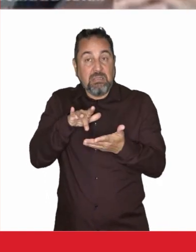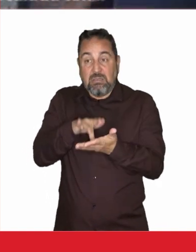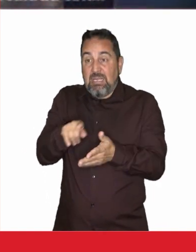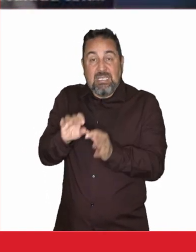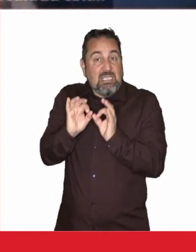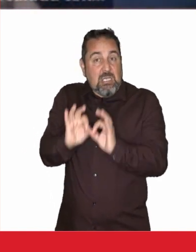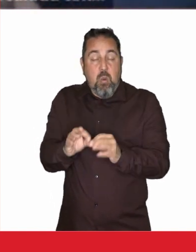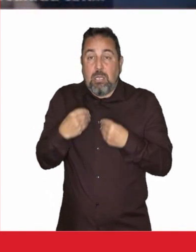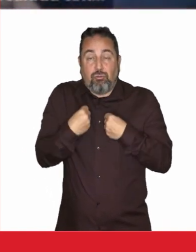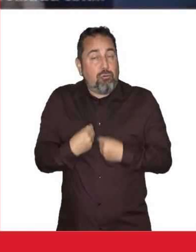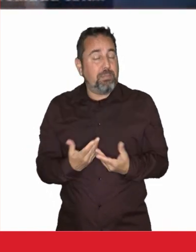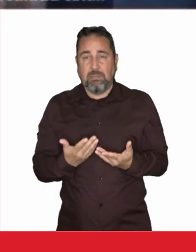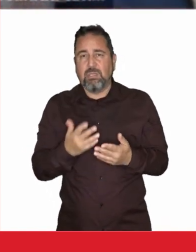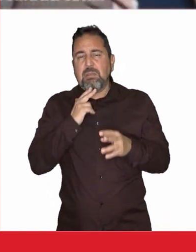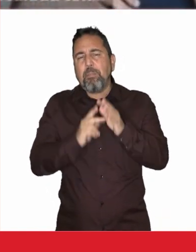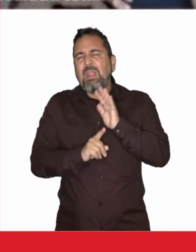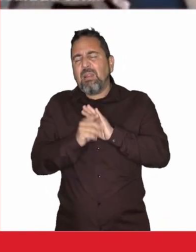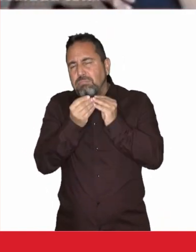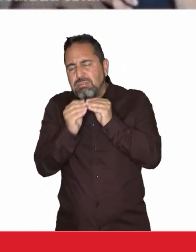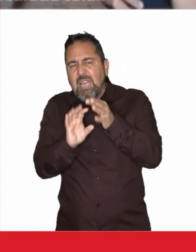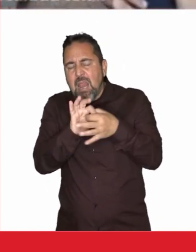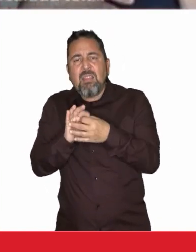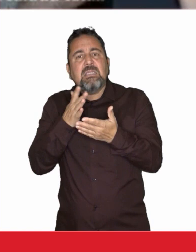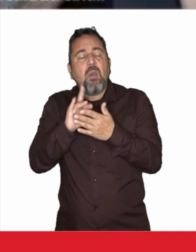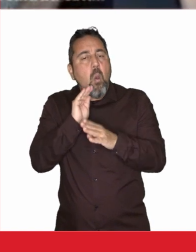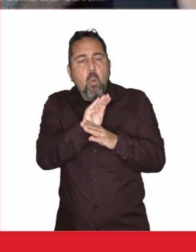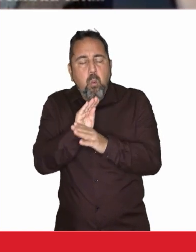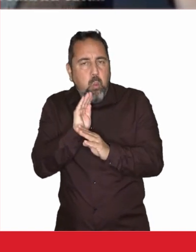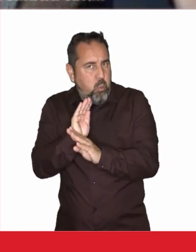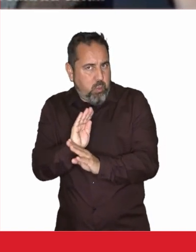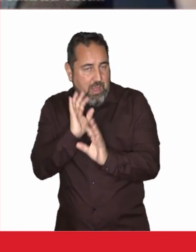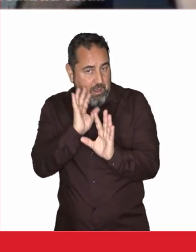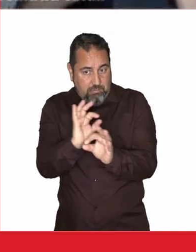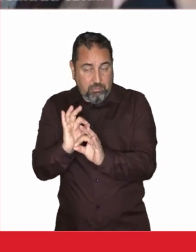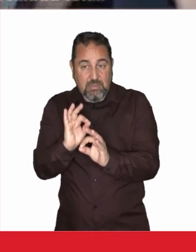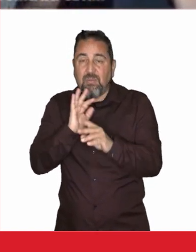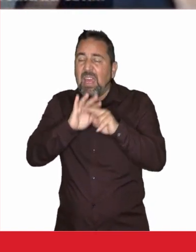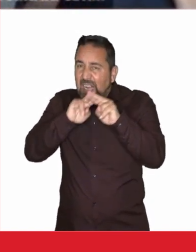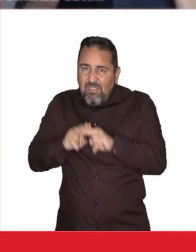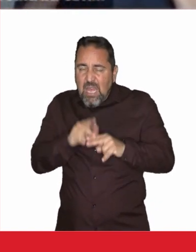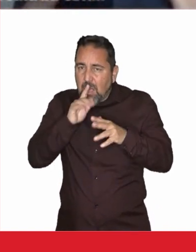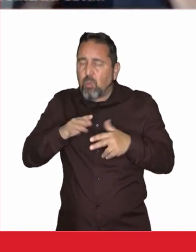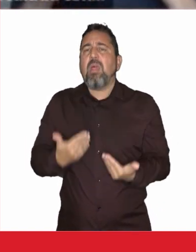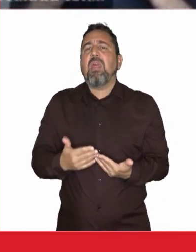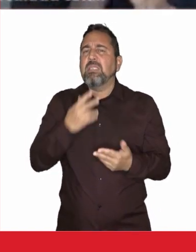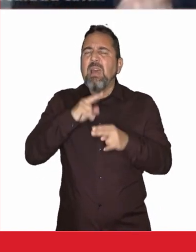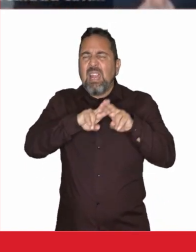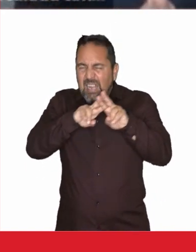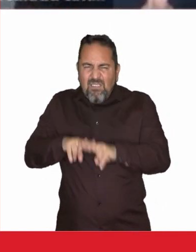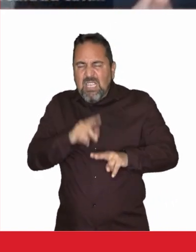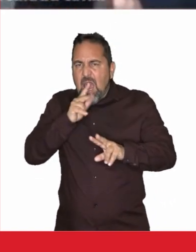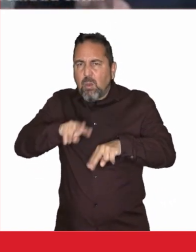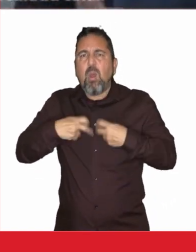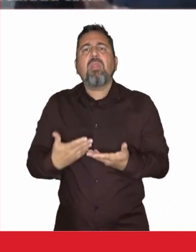relaciones, pues esto es exactamente lo mismo, ¿vale? Entonces, en desarrollar alianzas lo único que queremos es cuidarlas y revisar y actualizarlas. ¿Y a qué